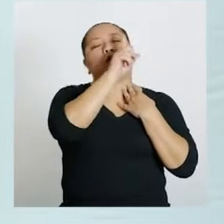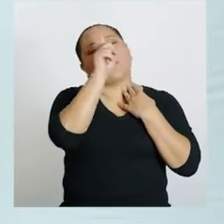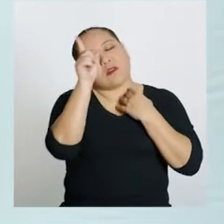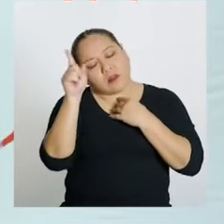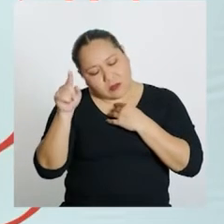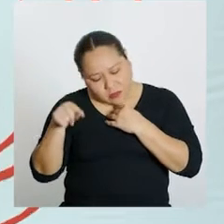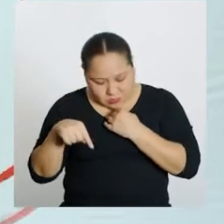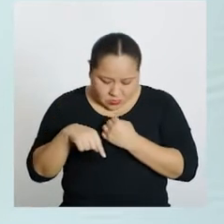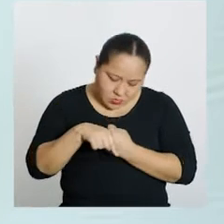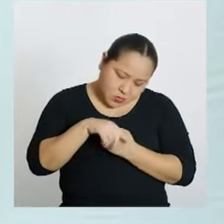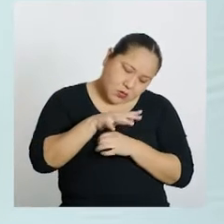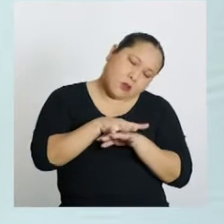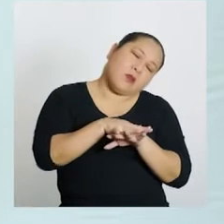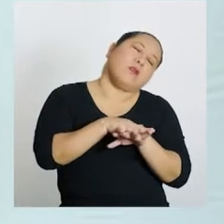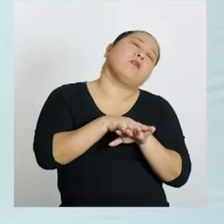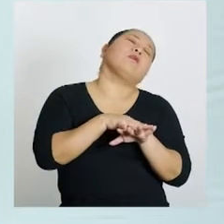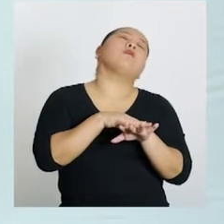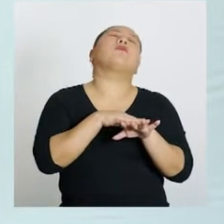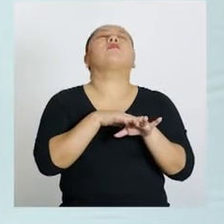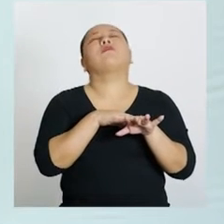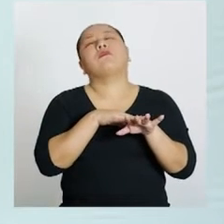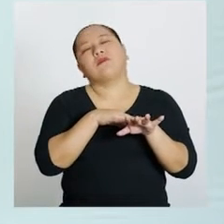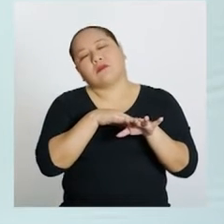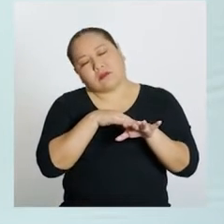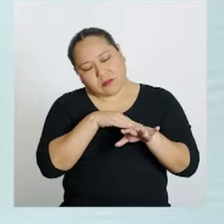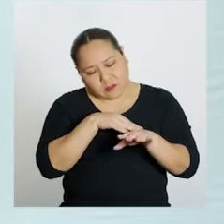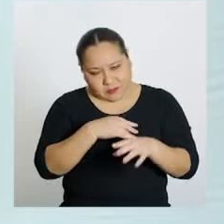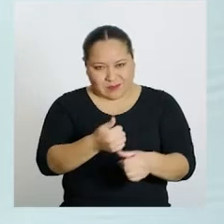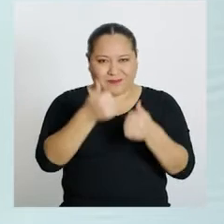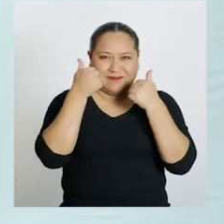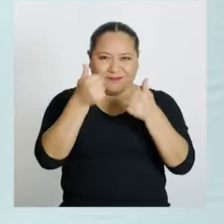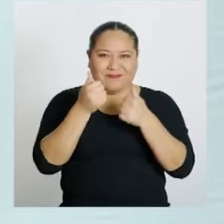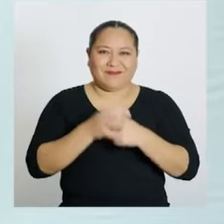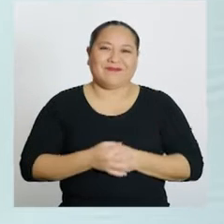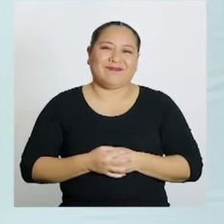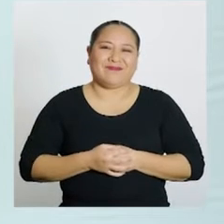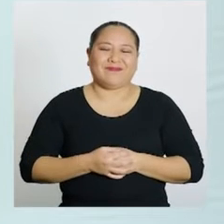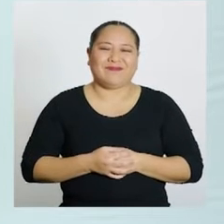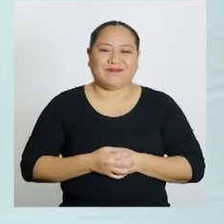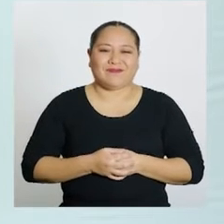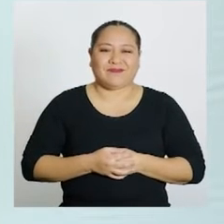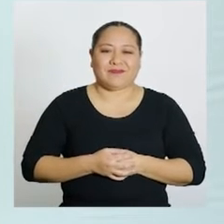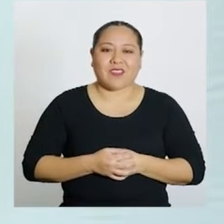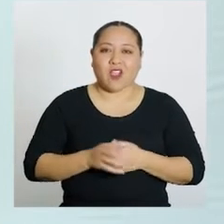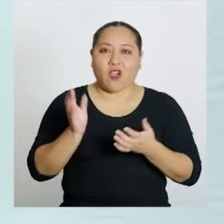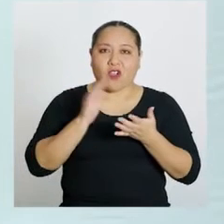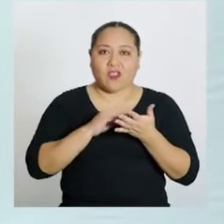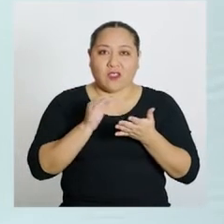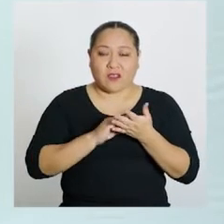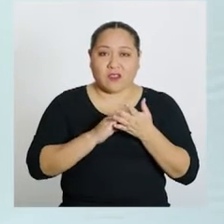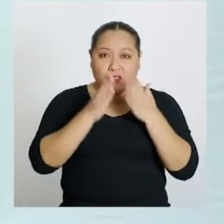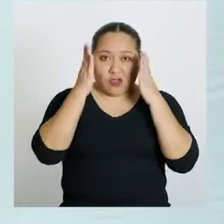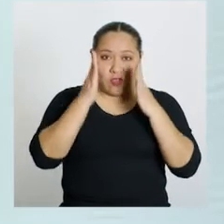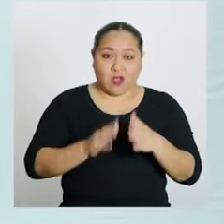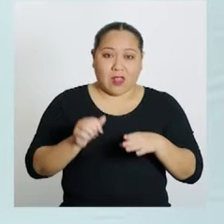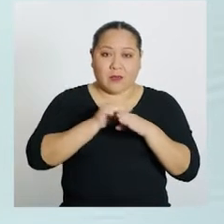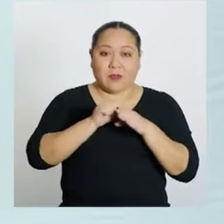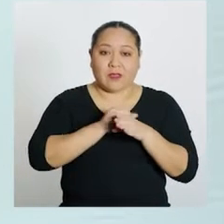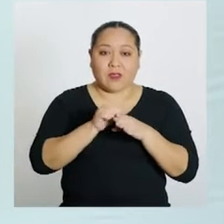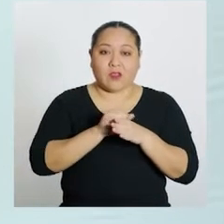lado. Despacio. Eso es. Muy bien. Vamos a repetir todo el